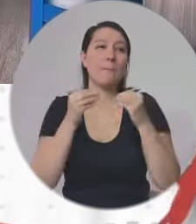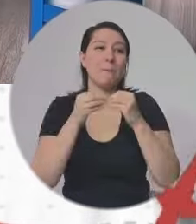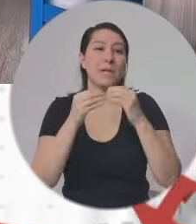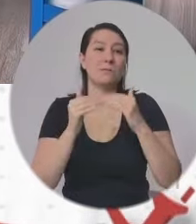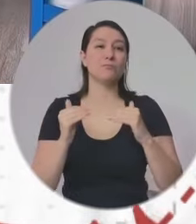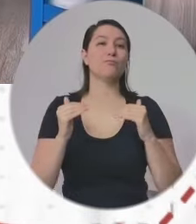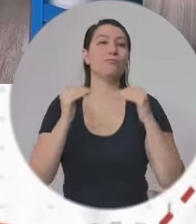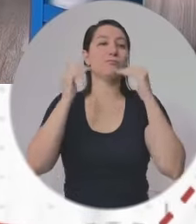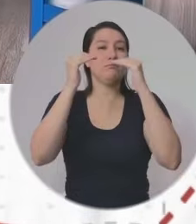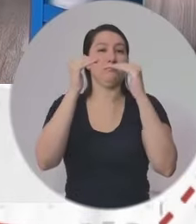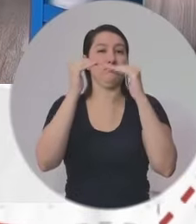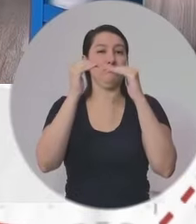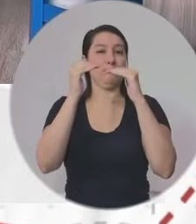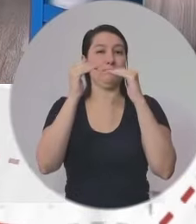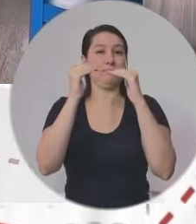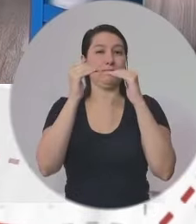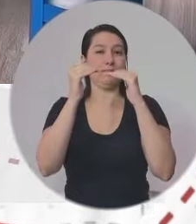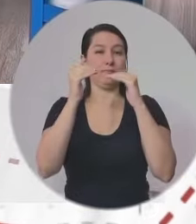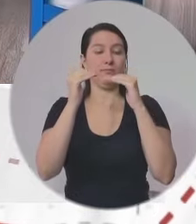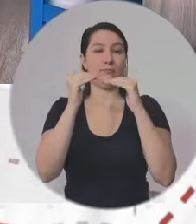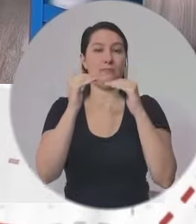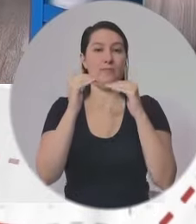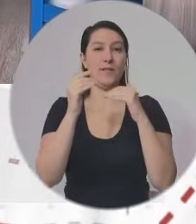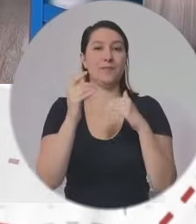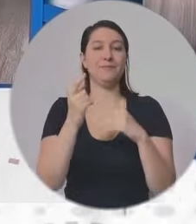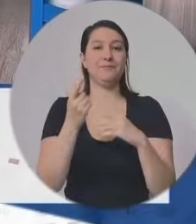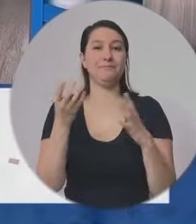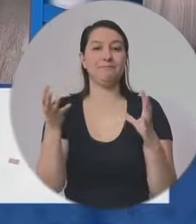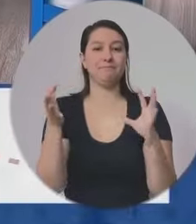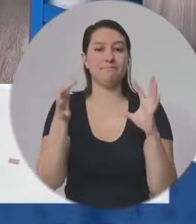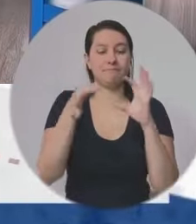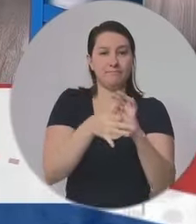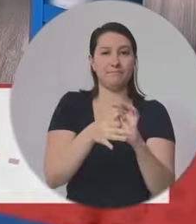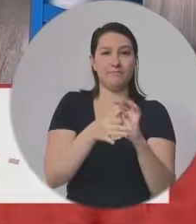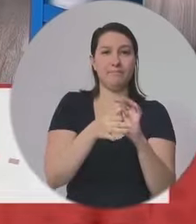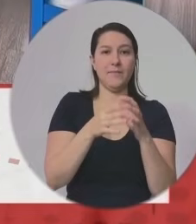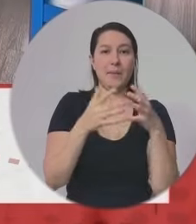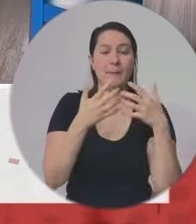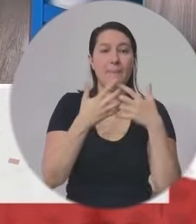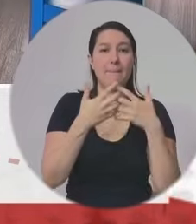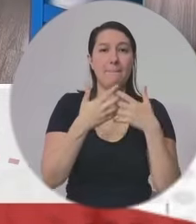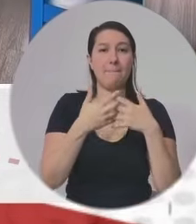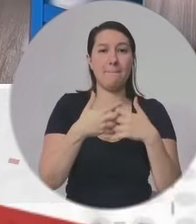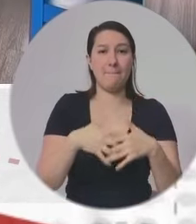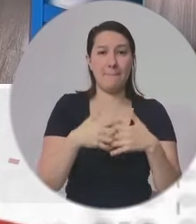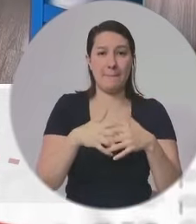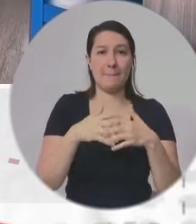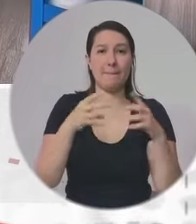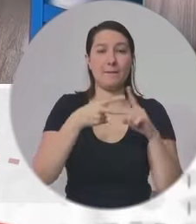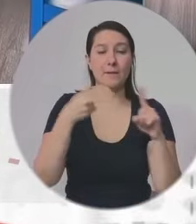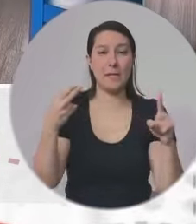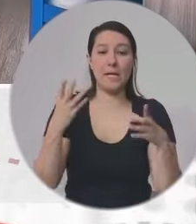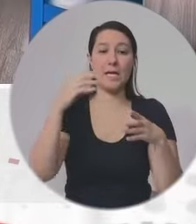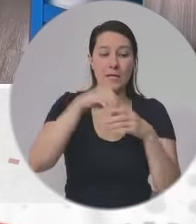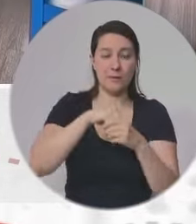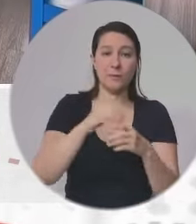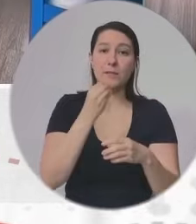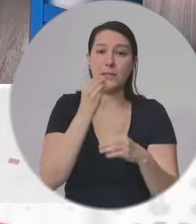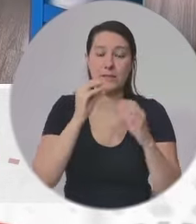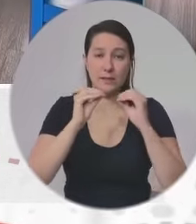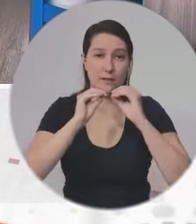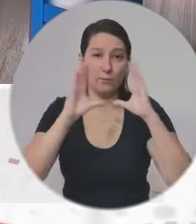el sector hotelero casi siempre pueden pertenecer a cadenas hoteleras casi siempre ya les incluyen desayuno tienen